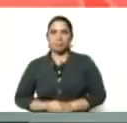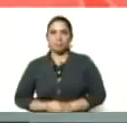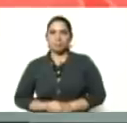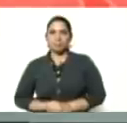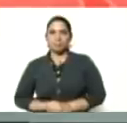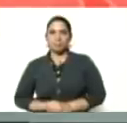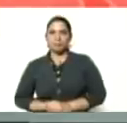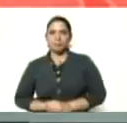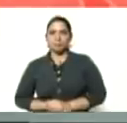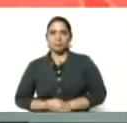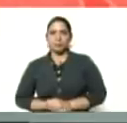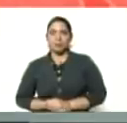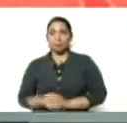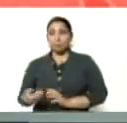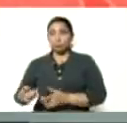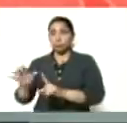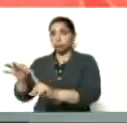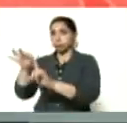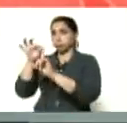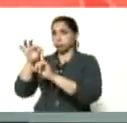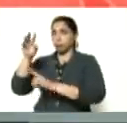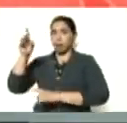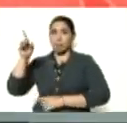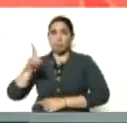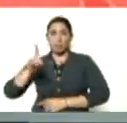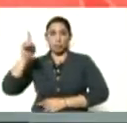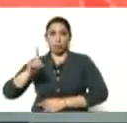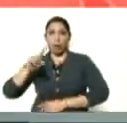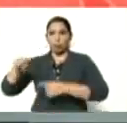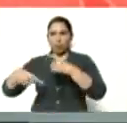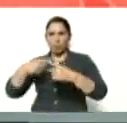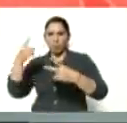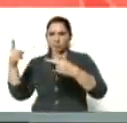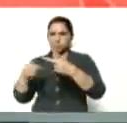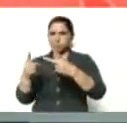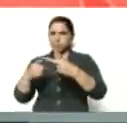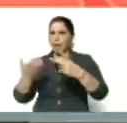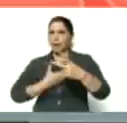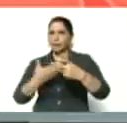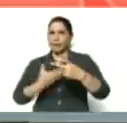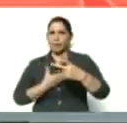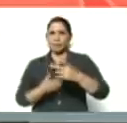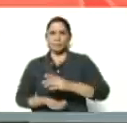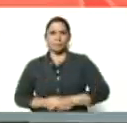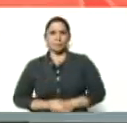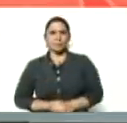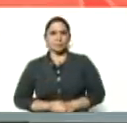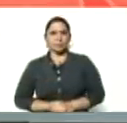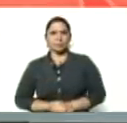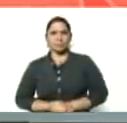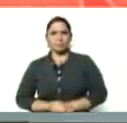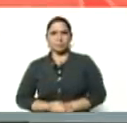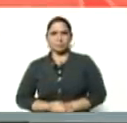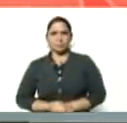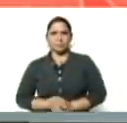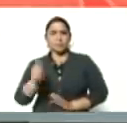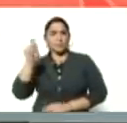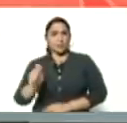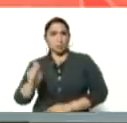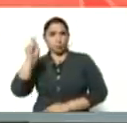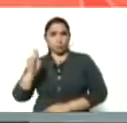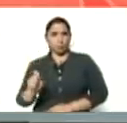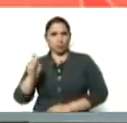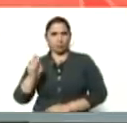Lo hicieron diputado. Luego lo hicieron alcalde de Baruta dos veces a Capriles Radonsky. Desastre